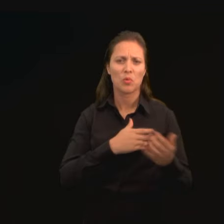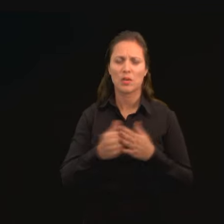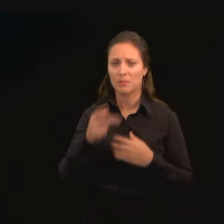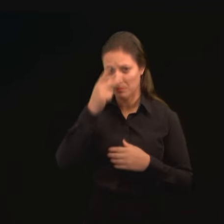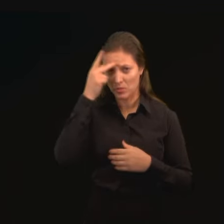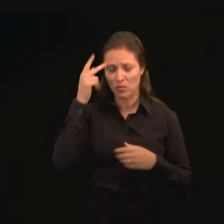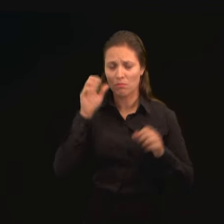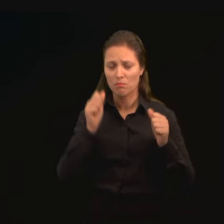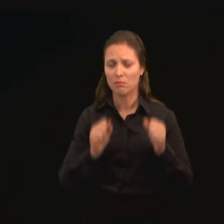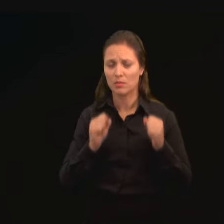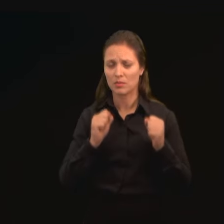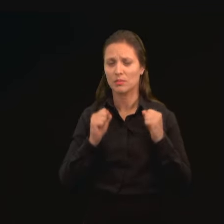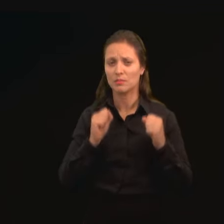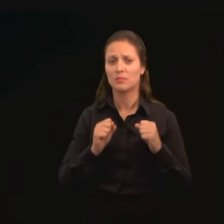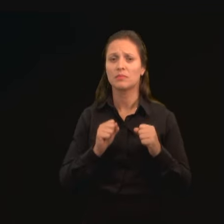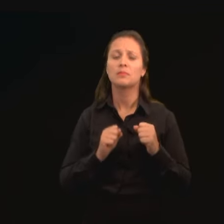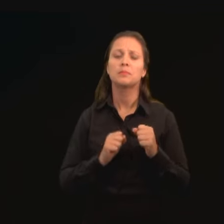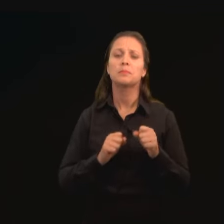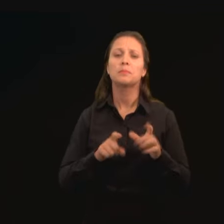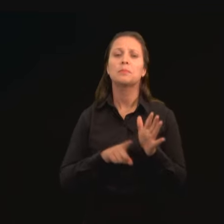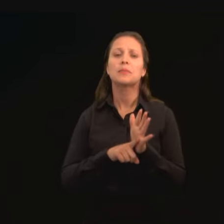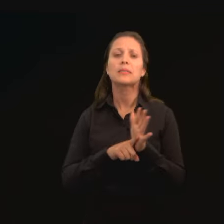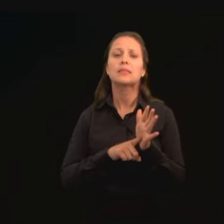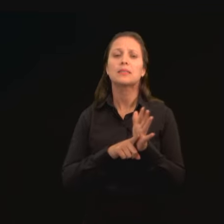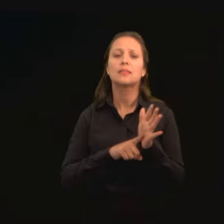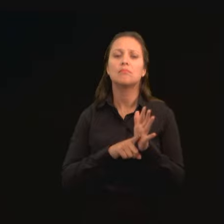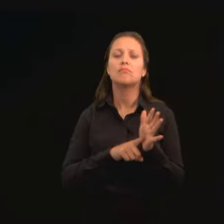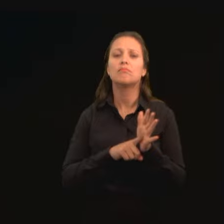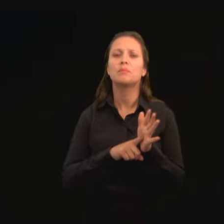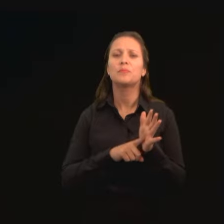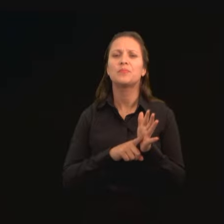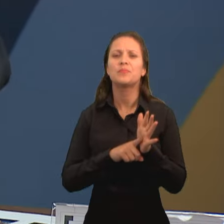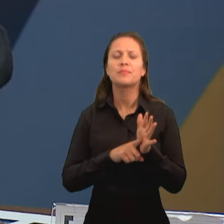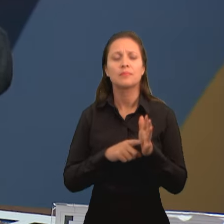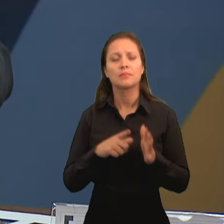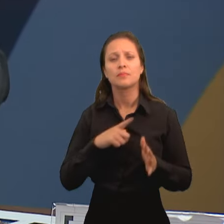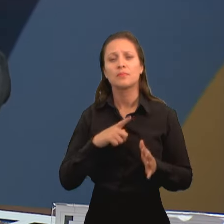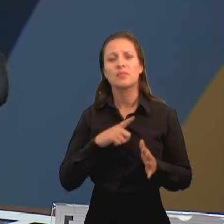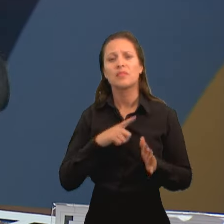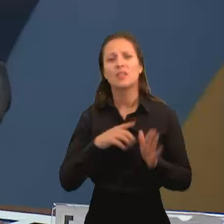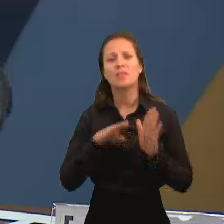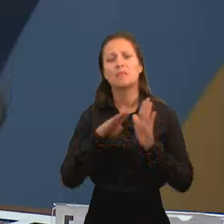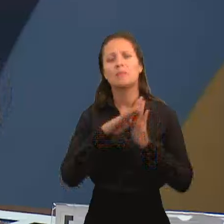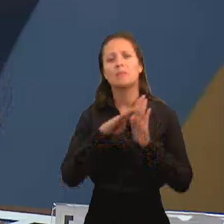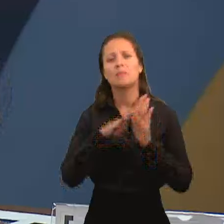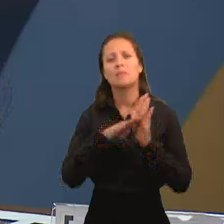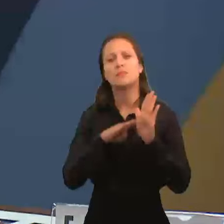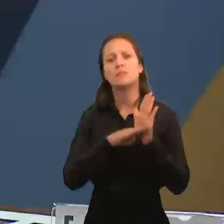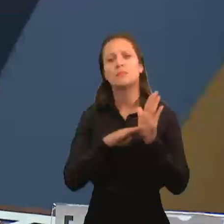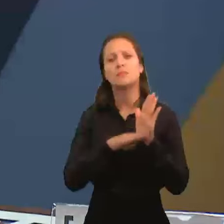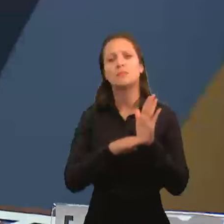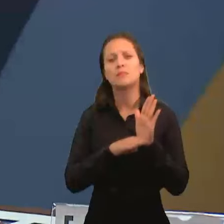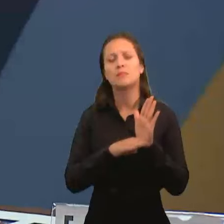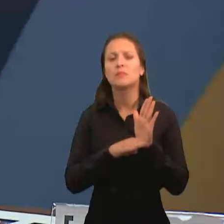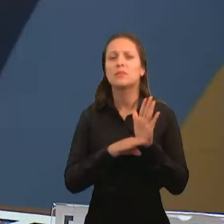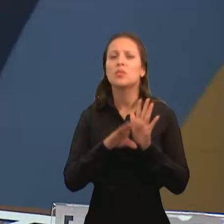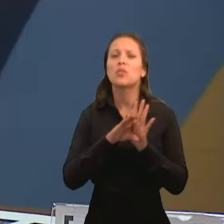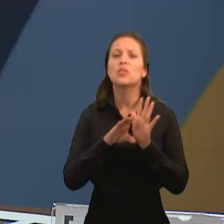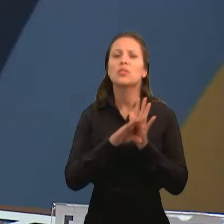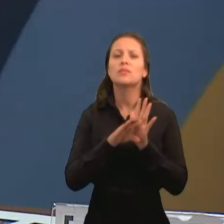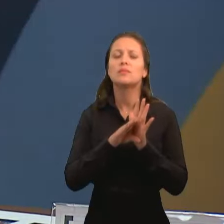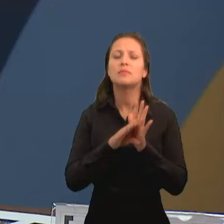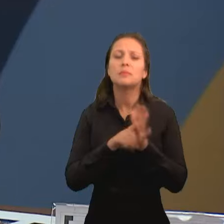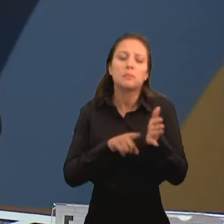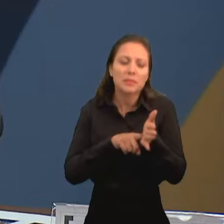depósitos que se pueden reproducir y acceder en el área de inteligencia artificial. Tenemos un patrón de publicaciones